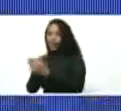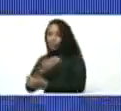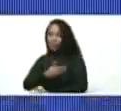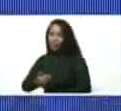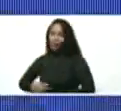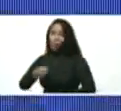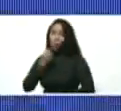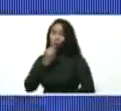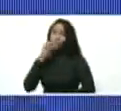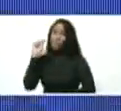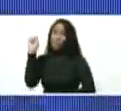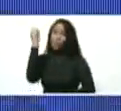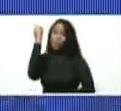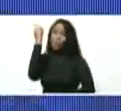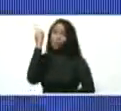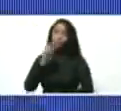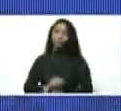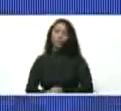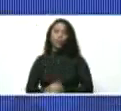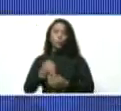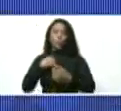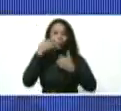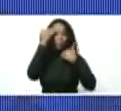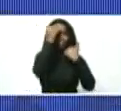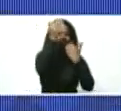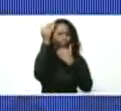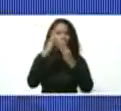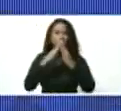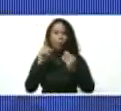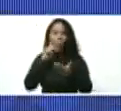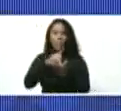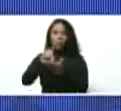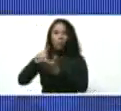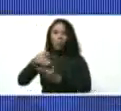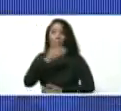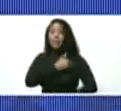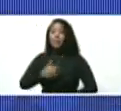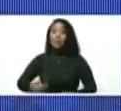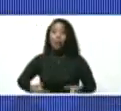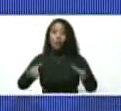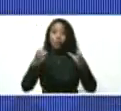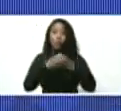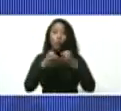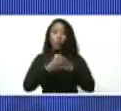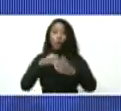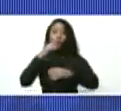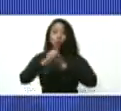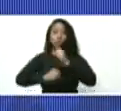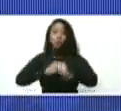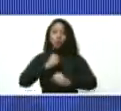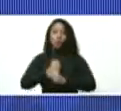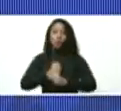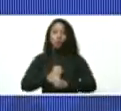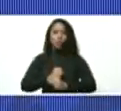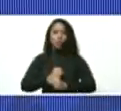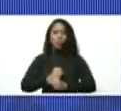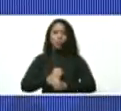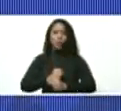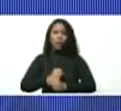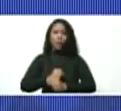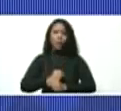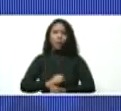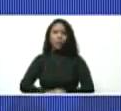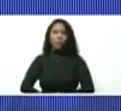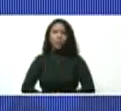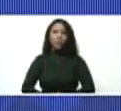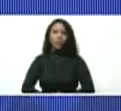Bueno, primero que nada, saludar todos los presentes, presidentes de cámaras, de asociaciones, que nos han acompañado,